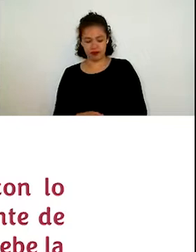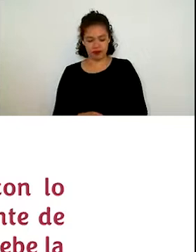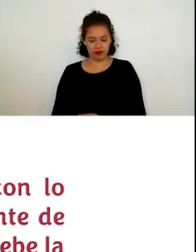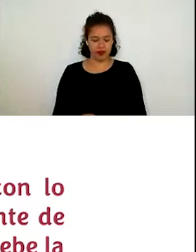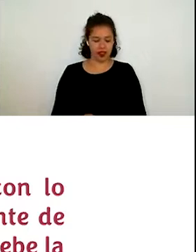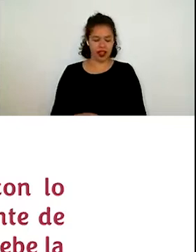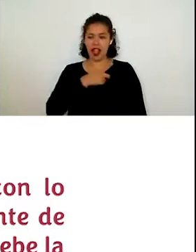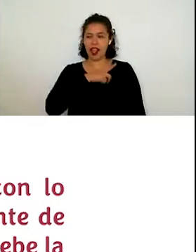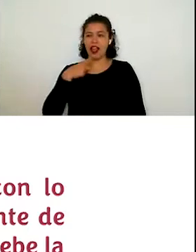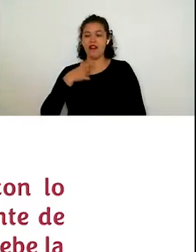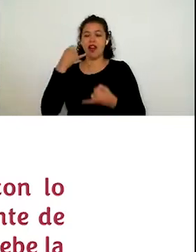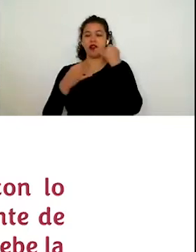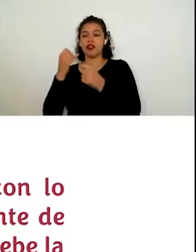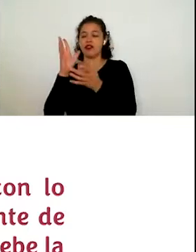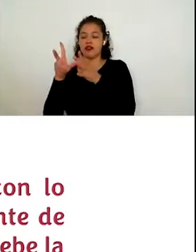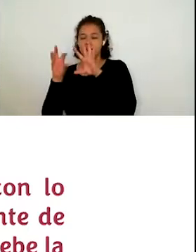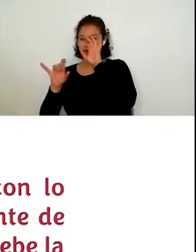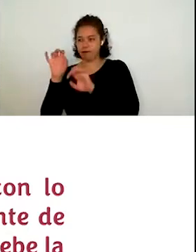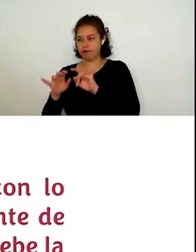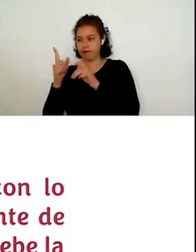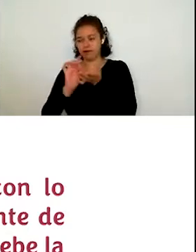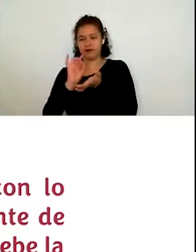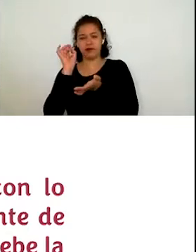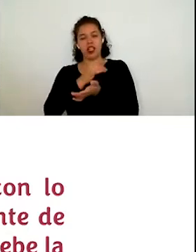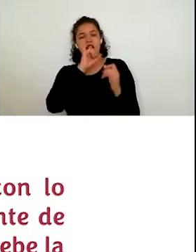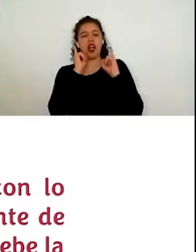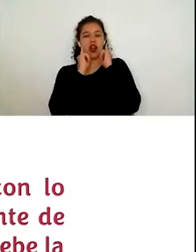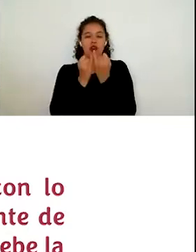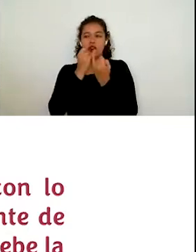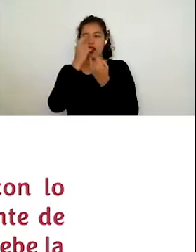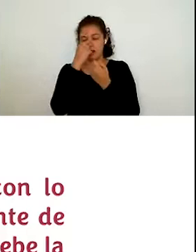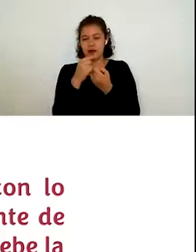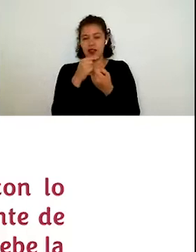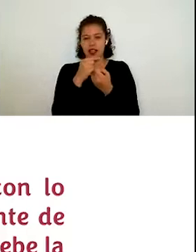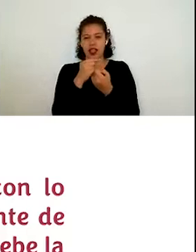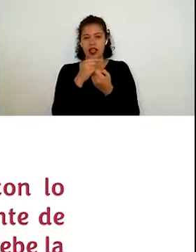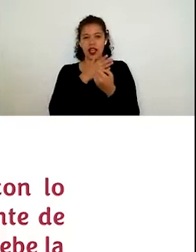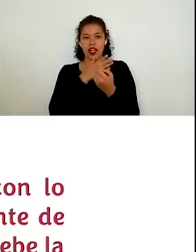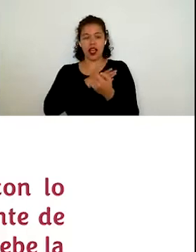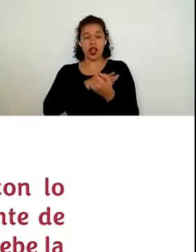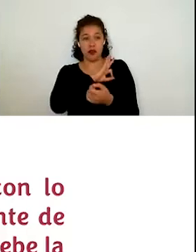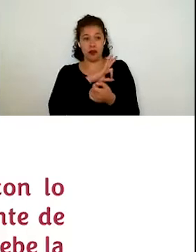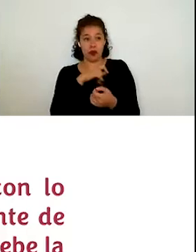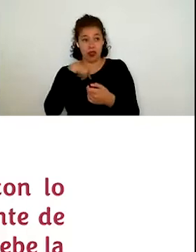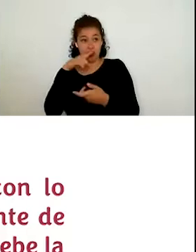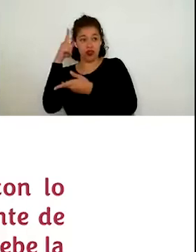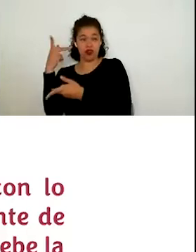Junta y solicitar la autorización para llevar a cabo esa cancelación de cuentas.